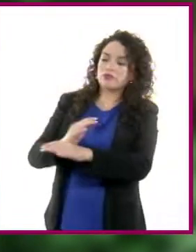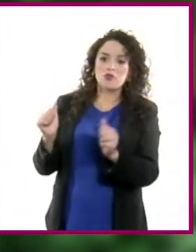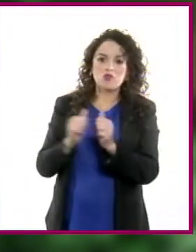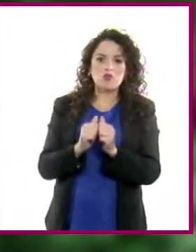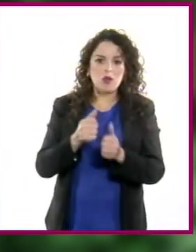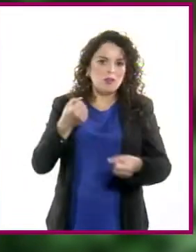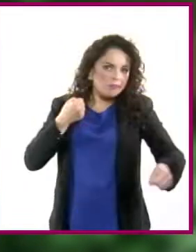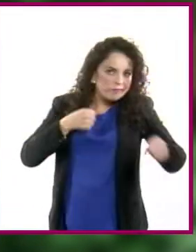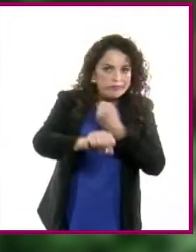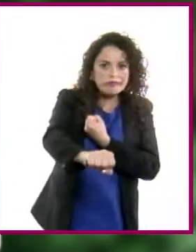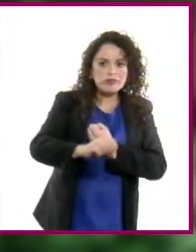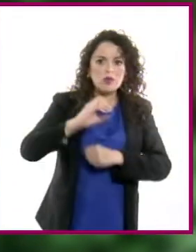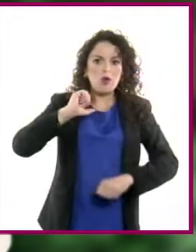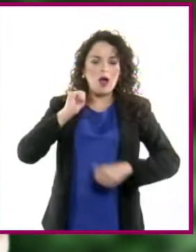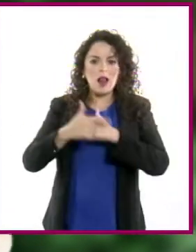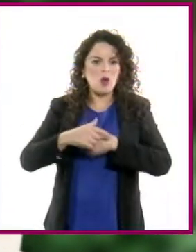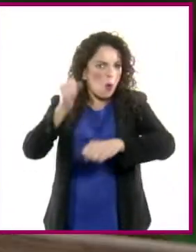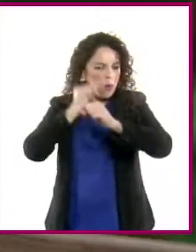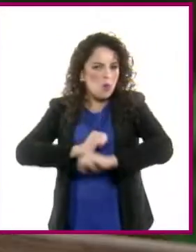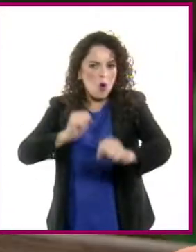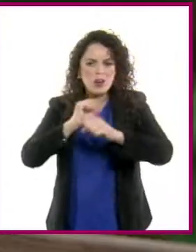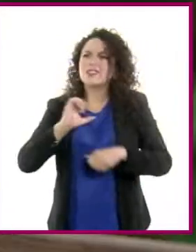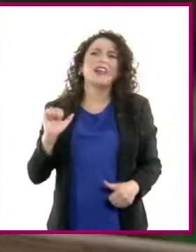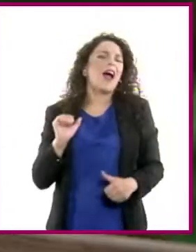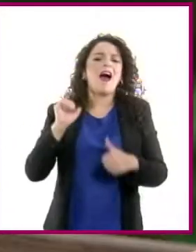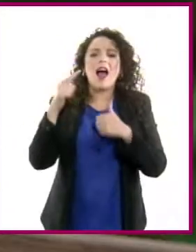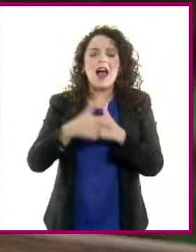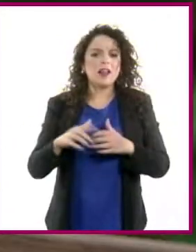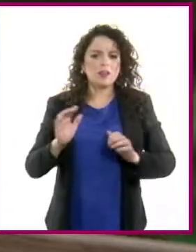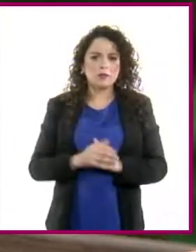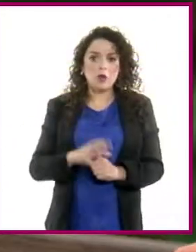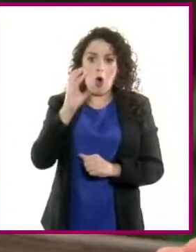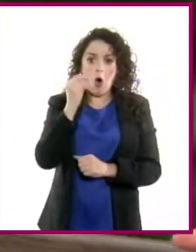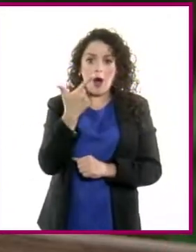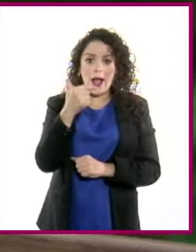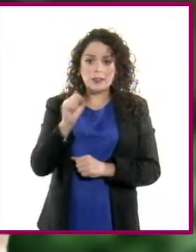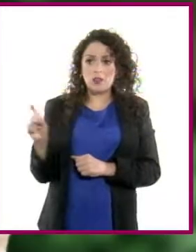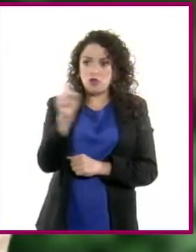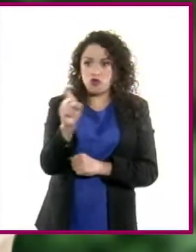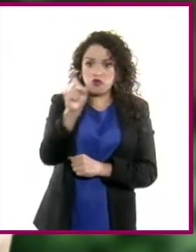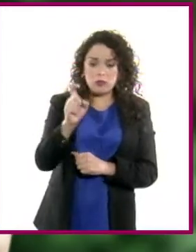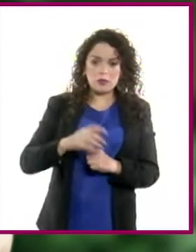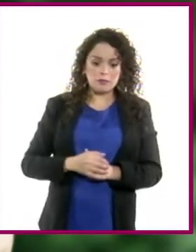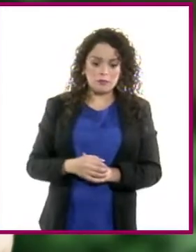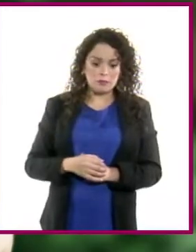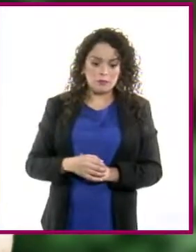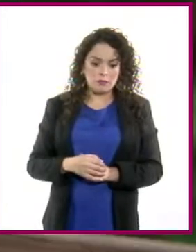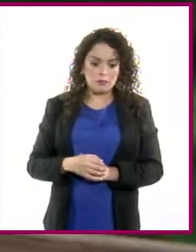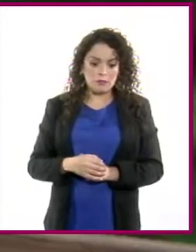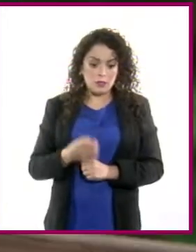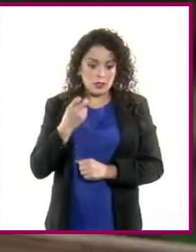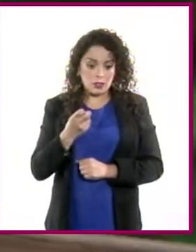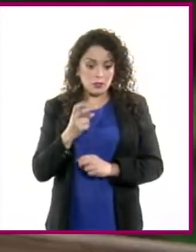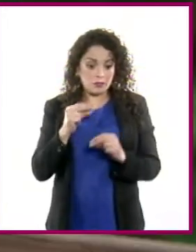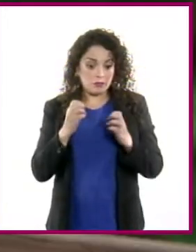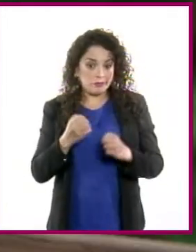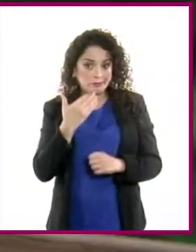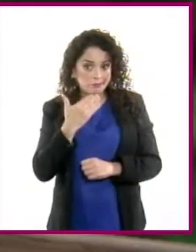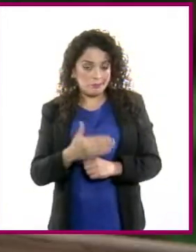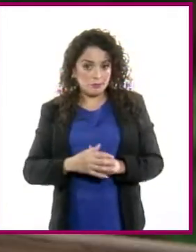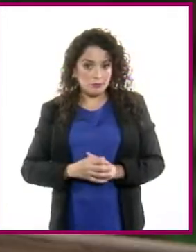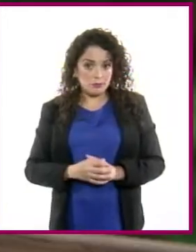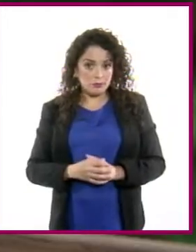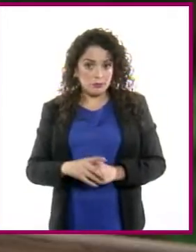personal, karate, box, no sé, gas pimienta, eso no estaría justificado. ¿Cuenta